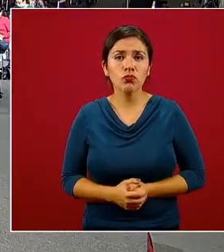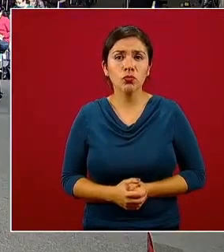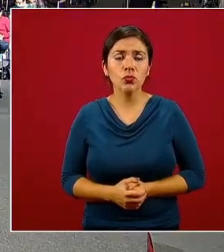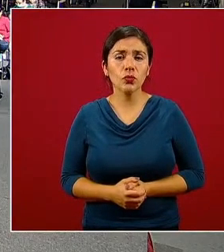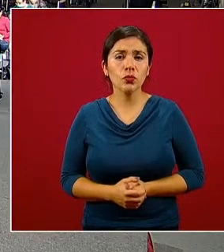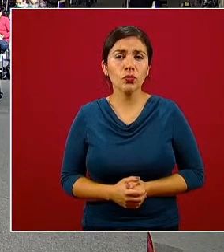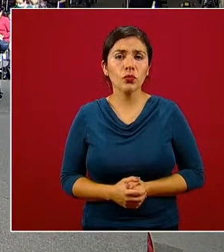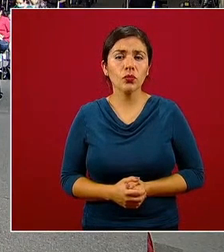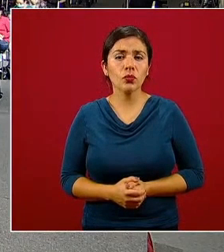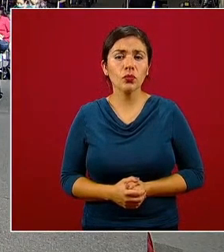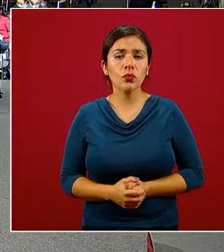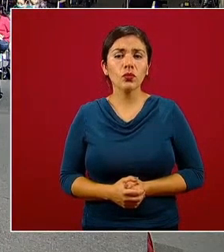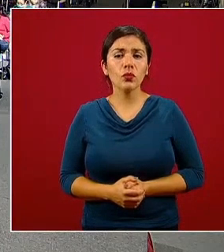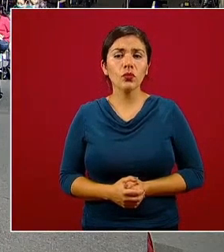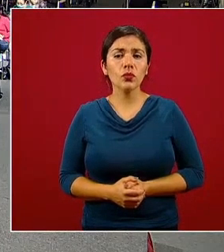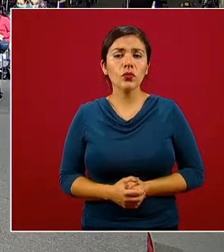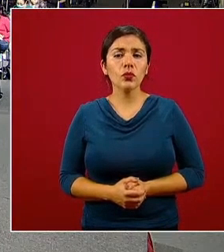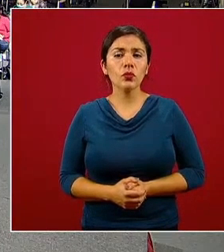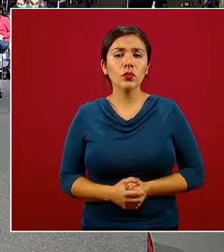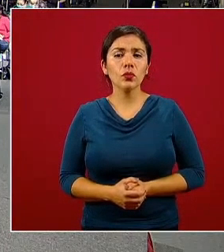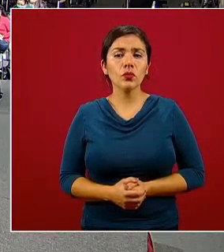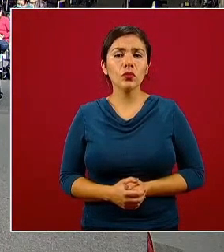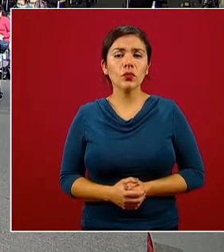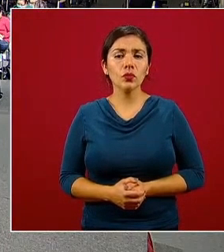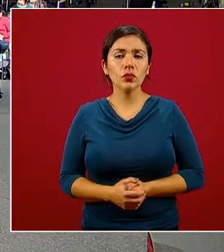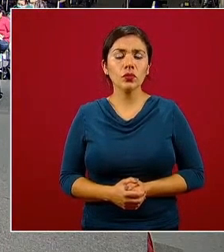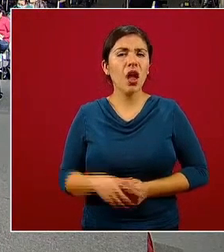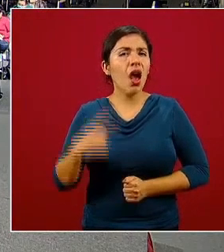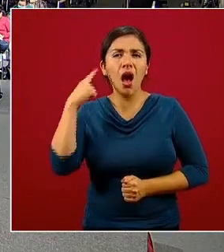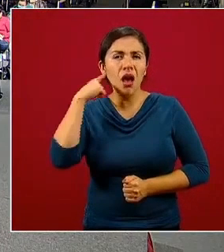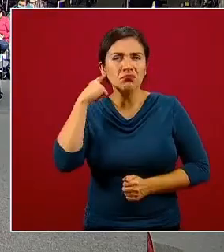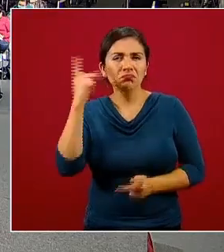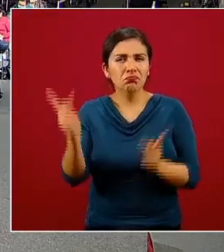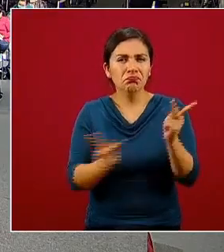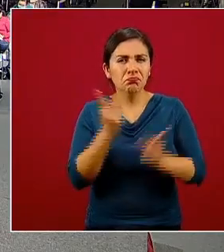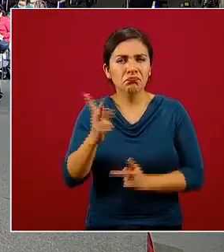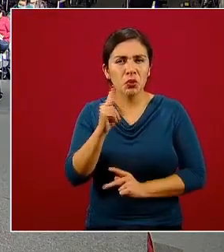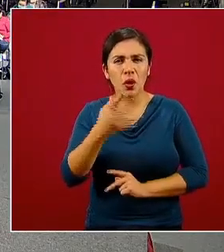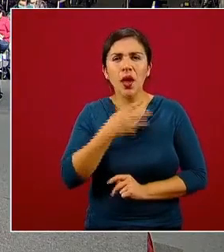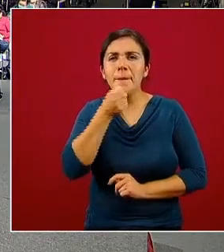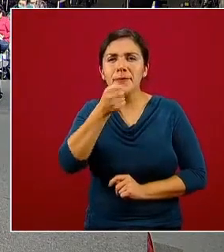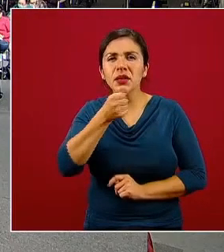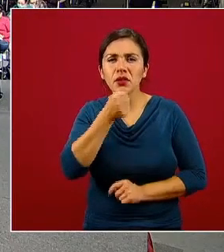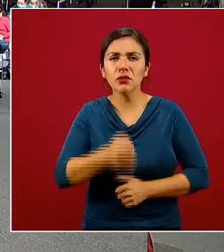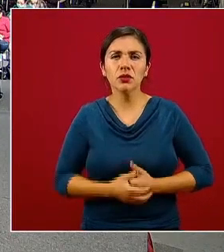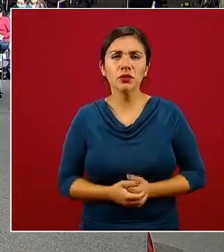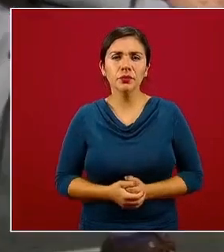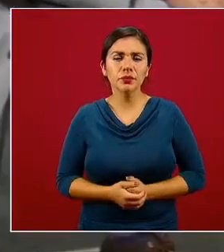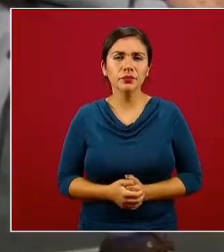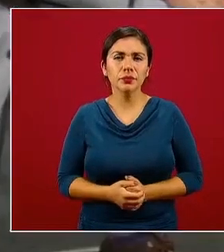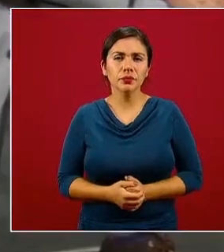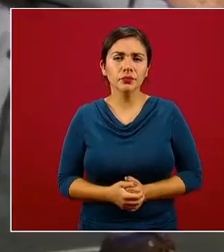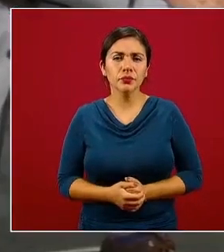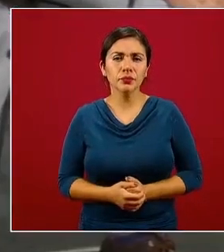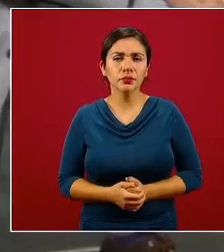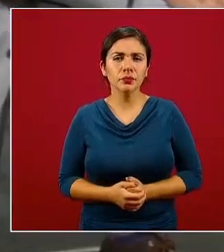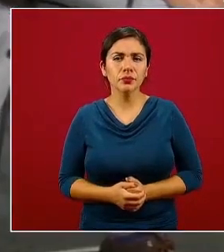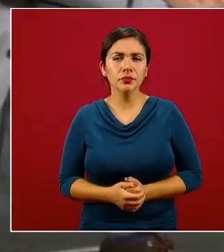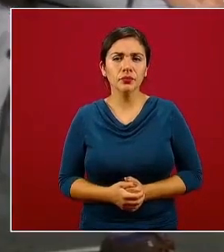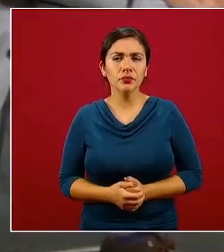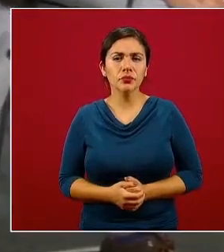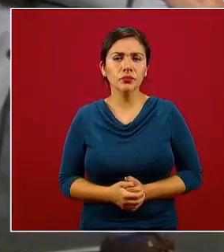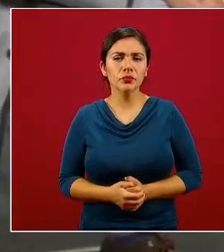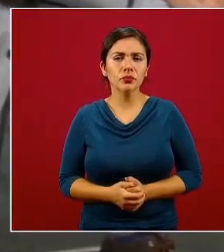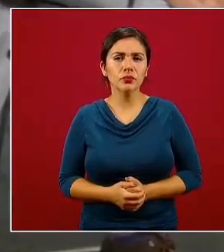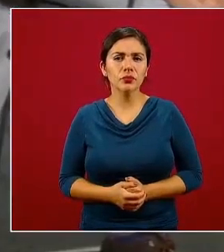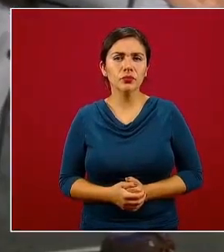En naranja o no, y le preguntaba si el semáforo fue aprobado por el Consejo de Salubridad y los escenarios que le